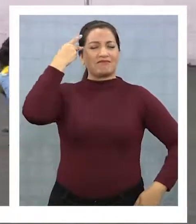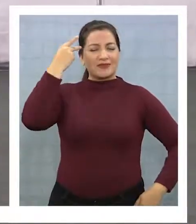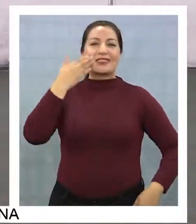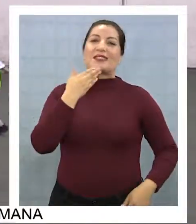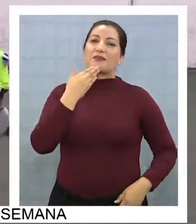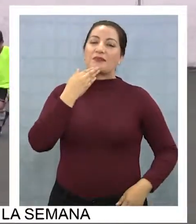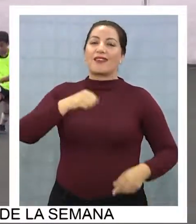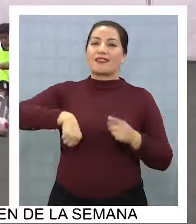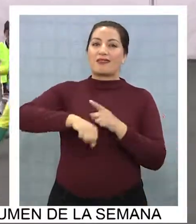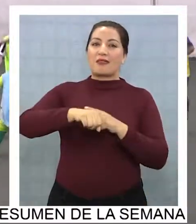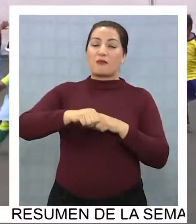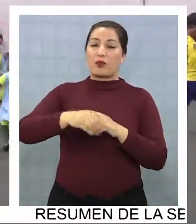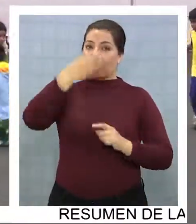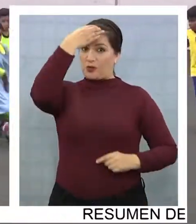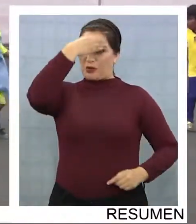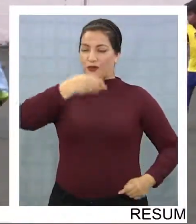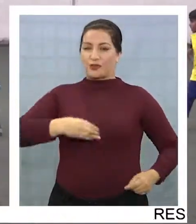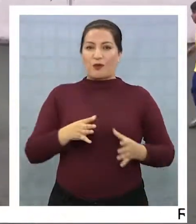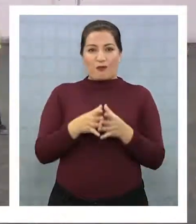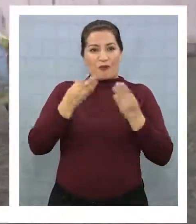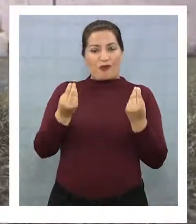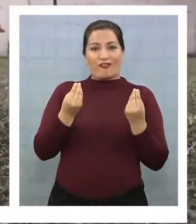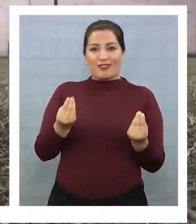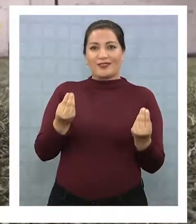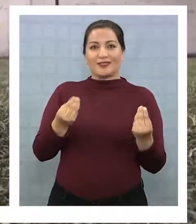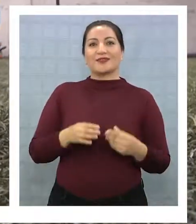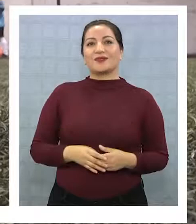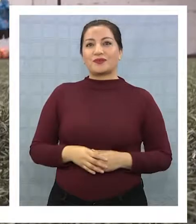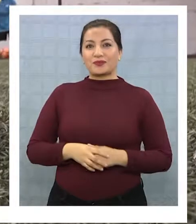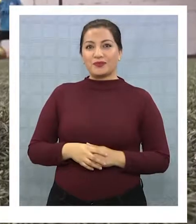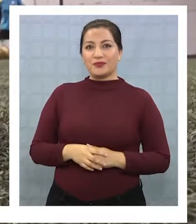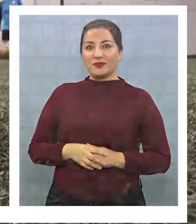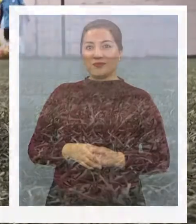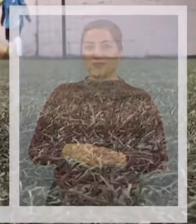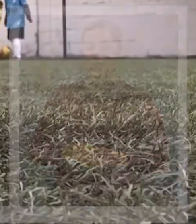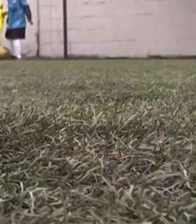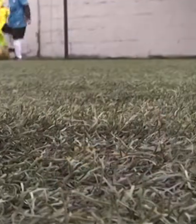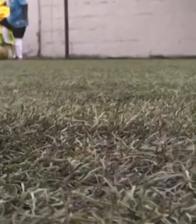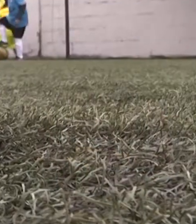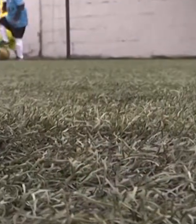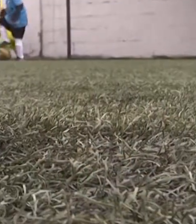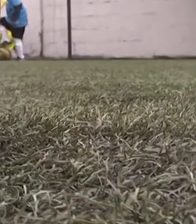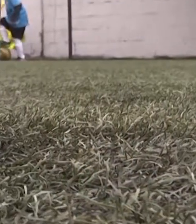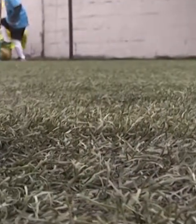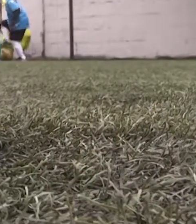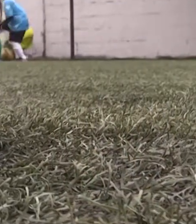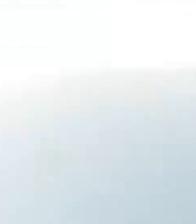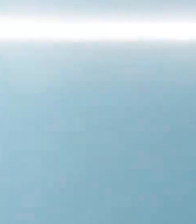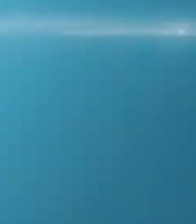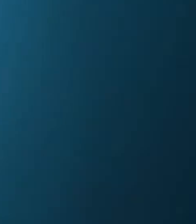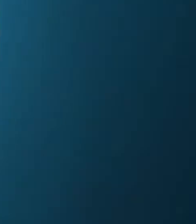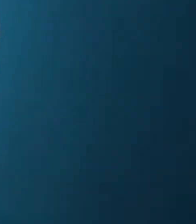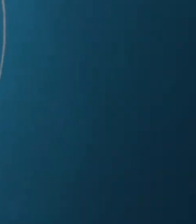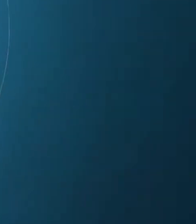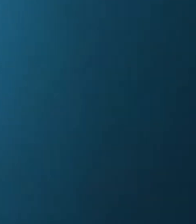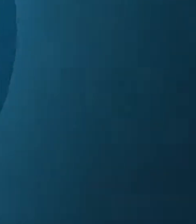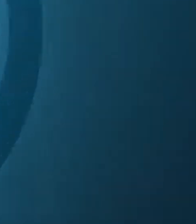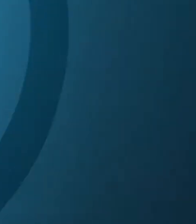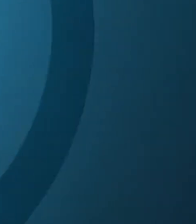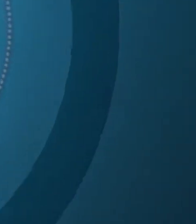transformen en grandes deportistas y personas. ¡Suscríbete al canal!